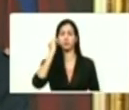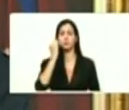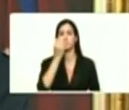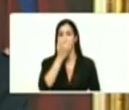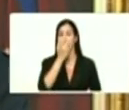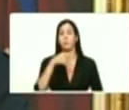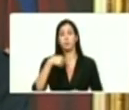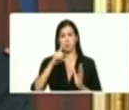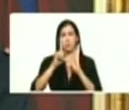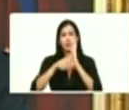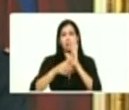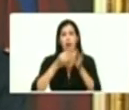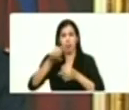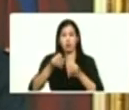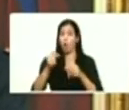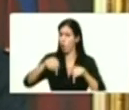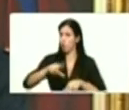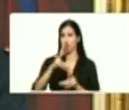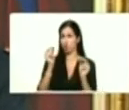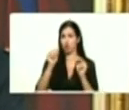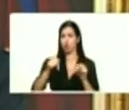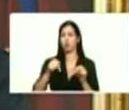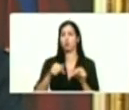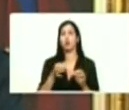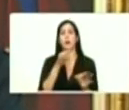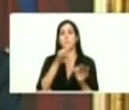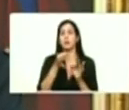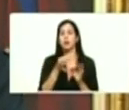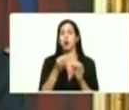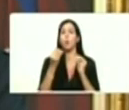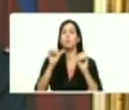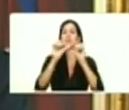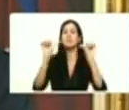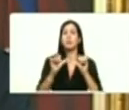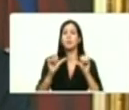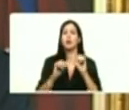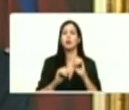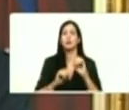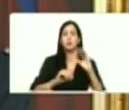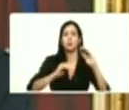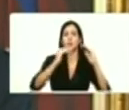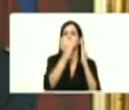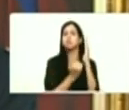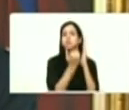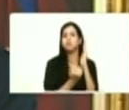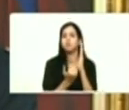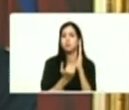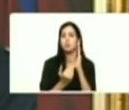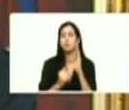adelante no hoy los sistemas de subsidio directo a la familia